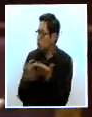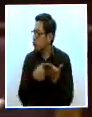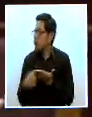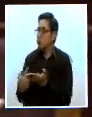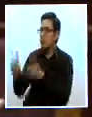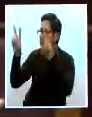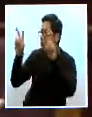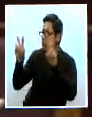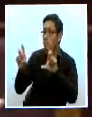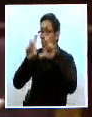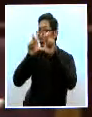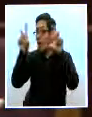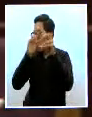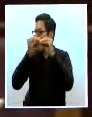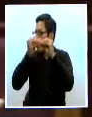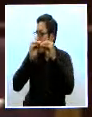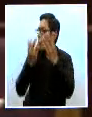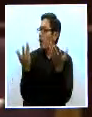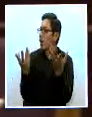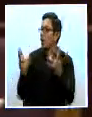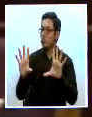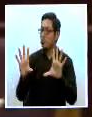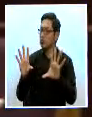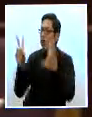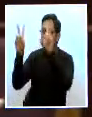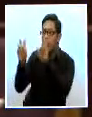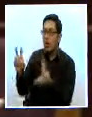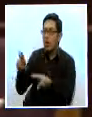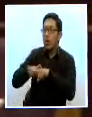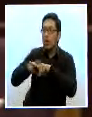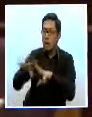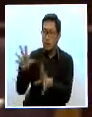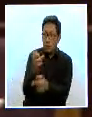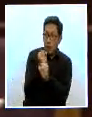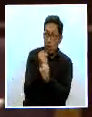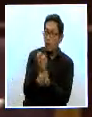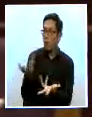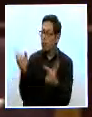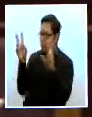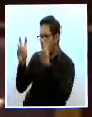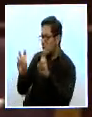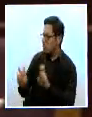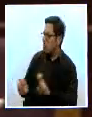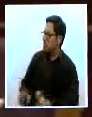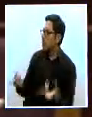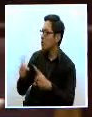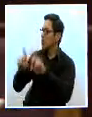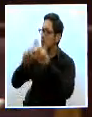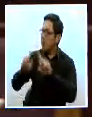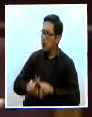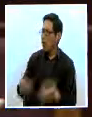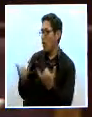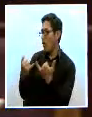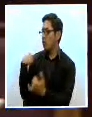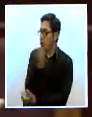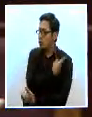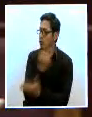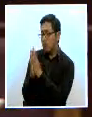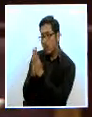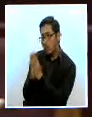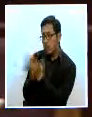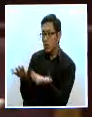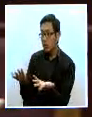de la utilización de taxímetro el tema de Taxi Seguro y muchas situaciones más por eso es que nosotros estamos Llamando a los señores concejales para